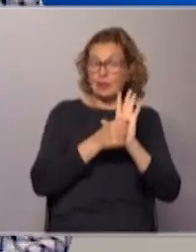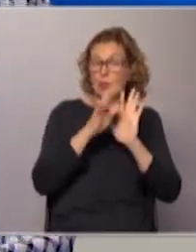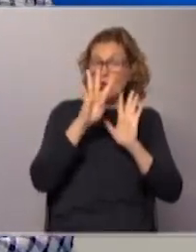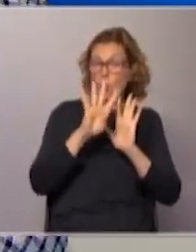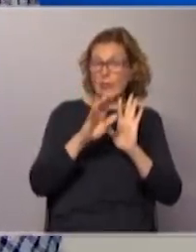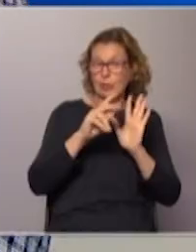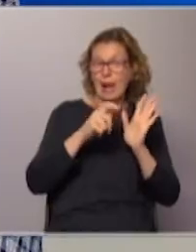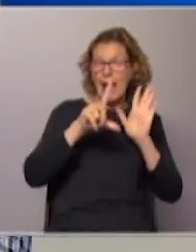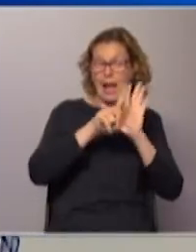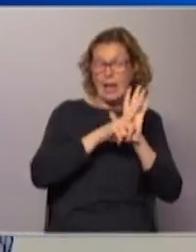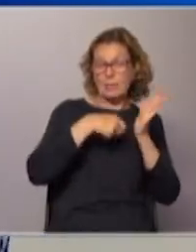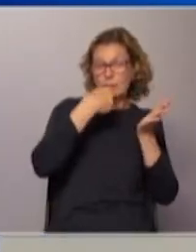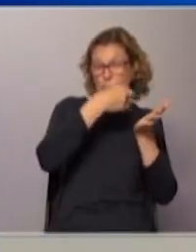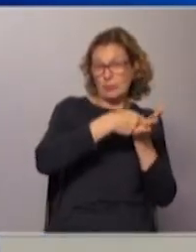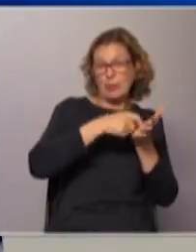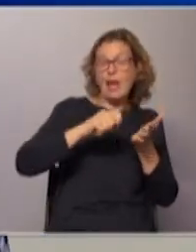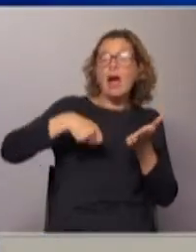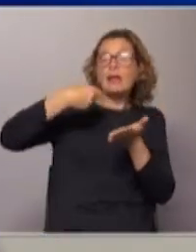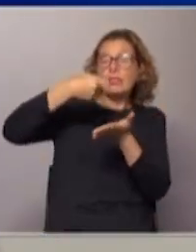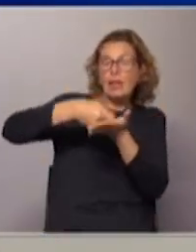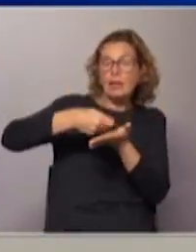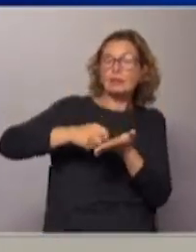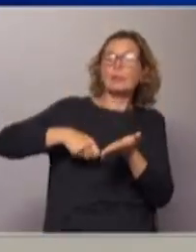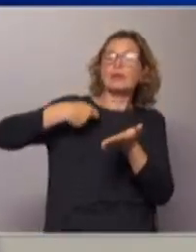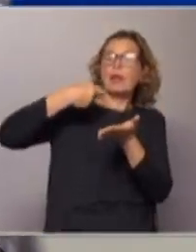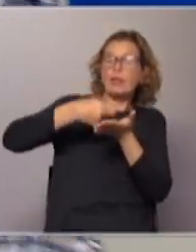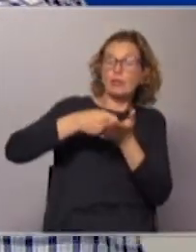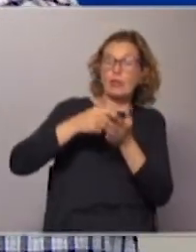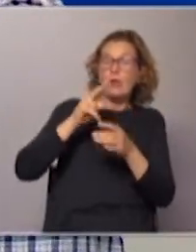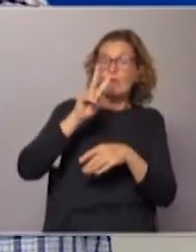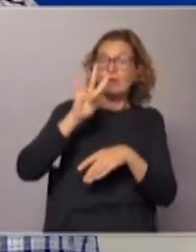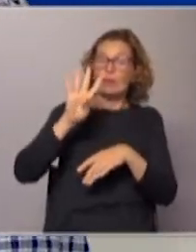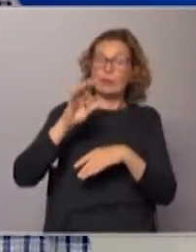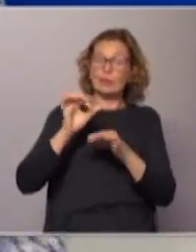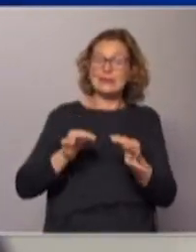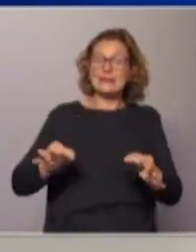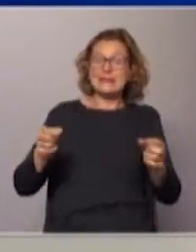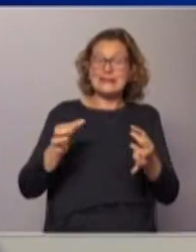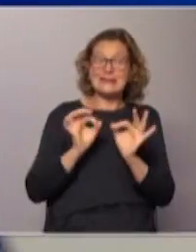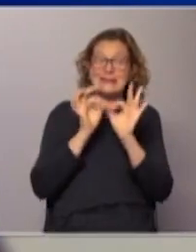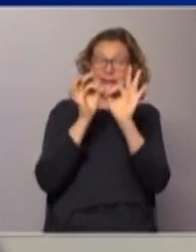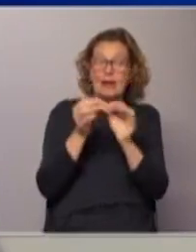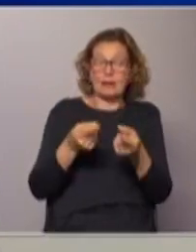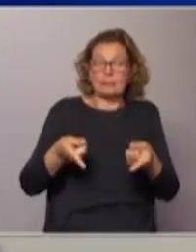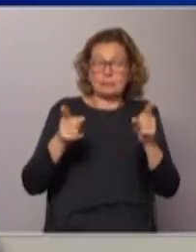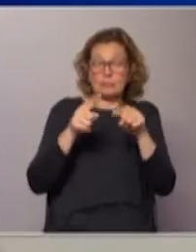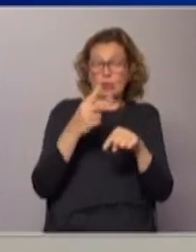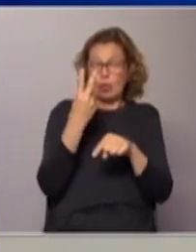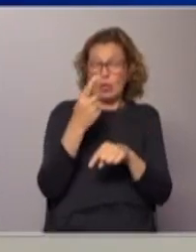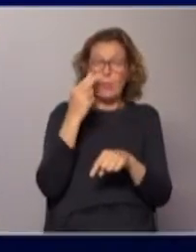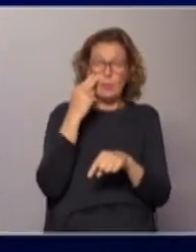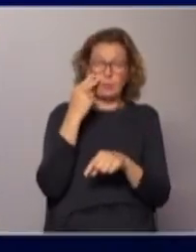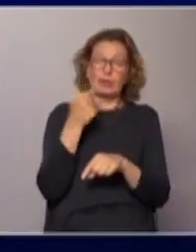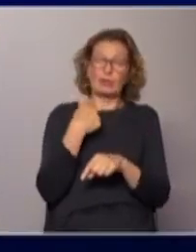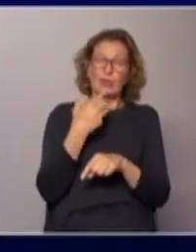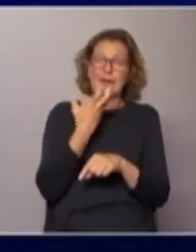presupuesto que se van a ir dando partidas para llegar en el 24 al valor original esto tiene dos problemas que yo